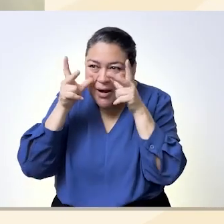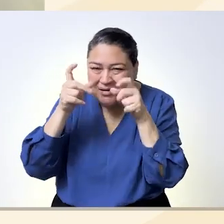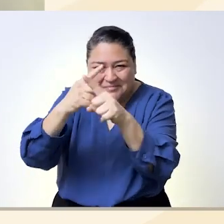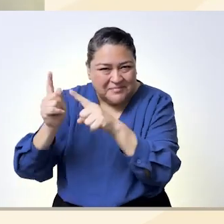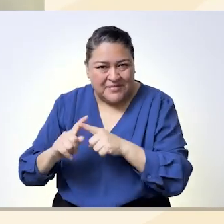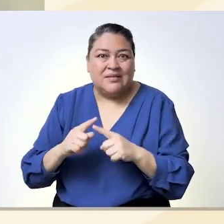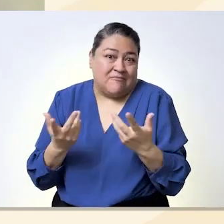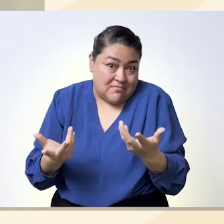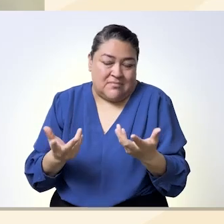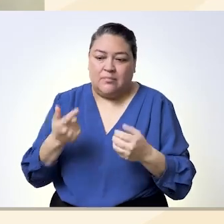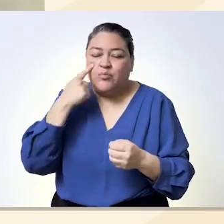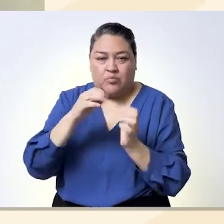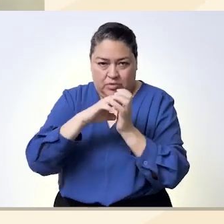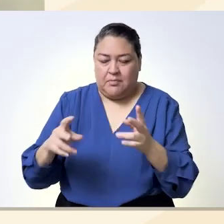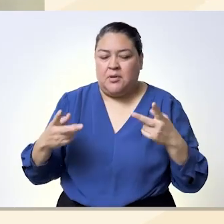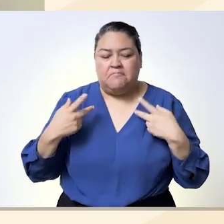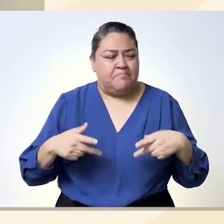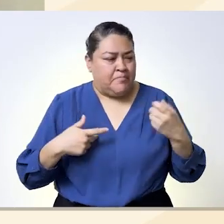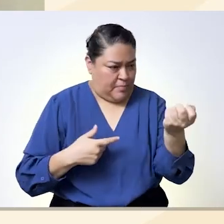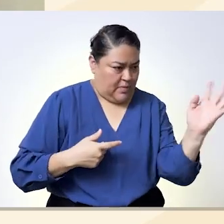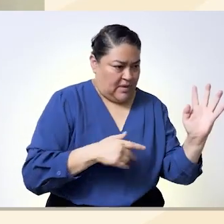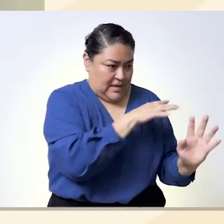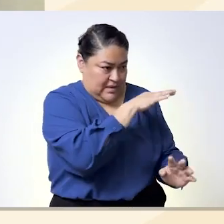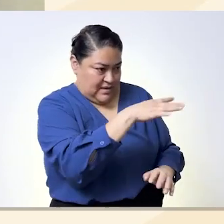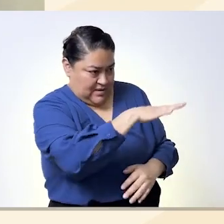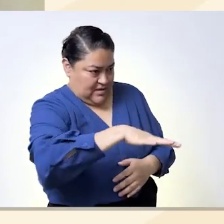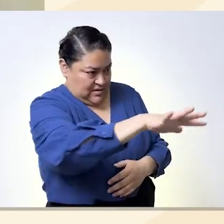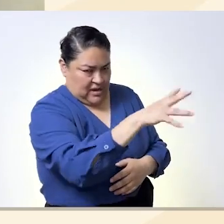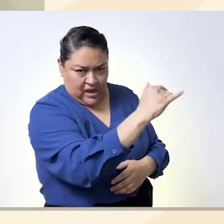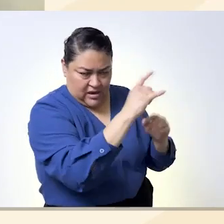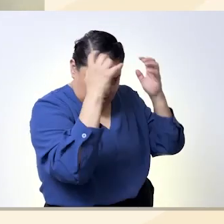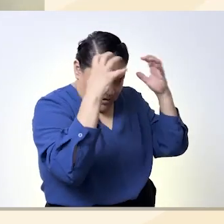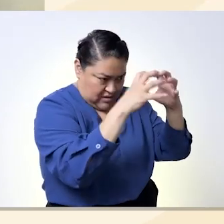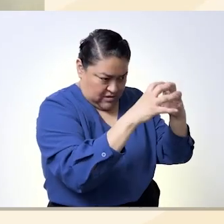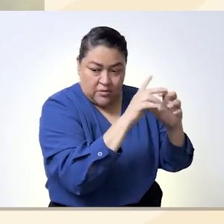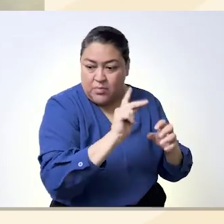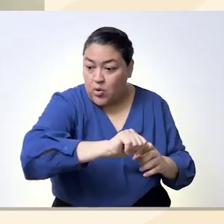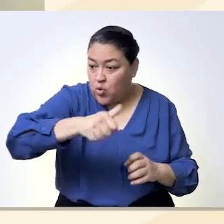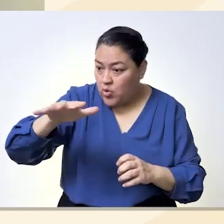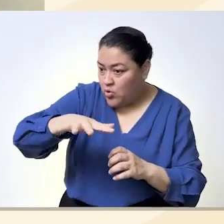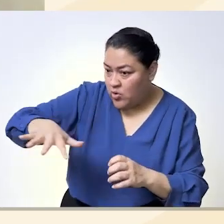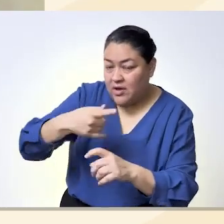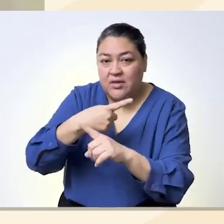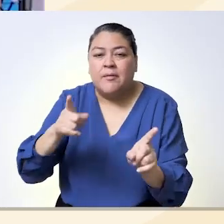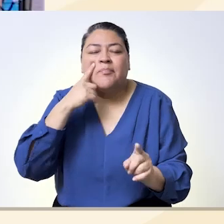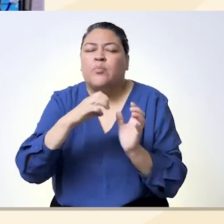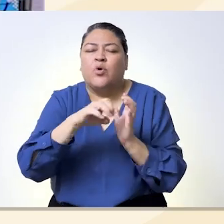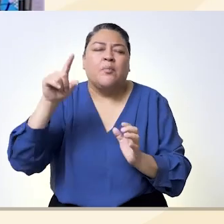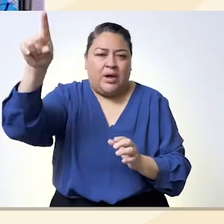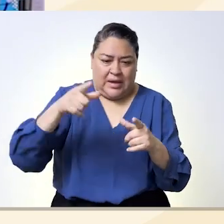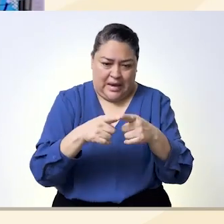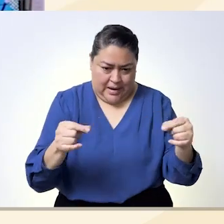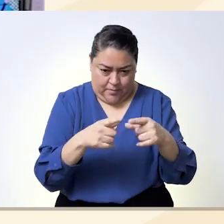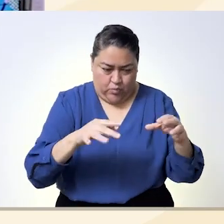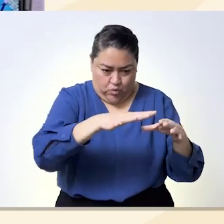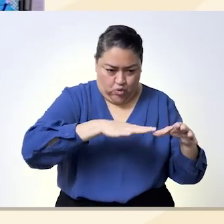de eso. Entonces también ese es un concepto interesante, porque si estás hablando de cualquier cosa que diverge de la norma cambia culturalmente. Uh-huh. Hay cosas